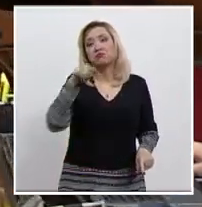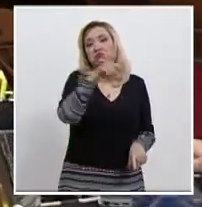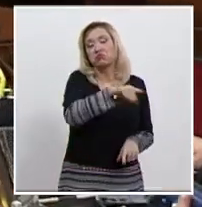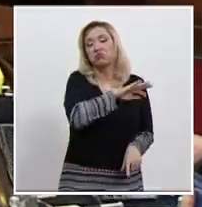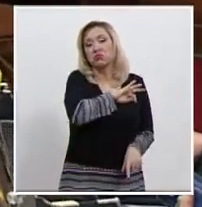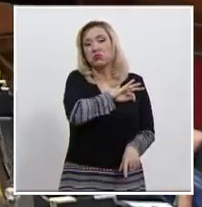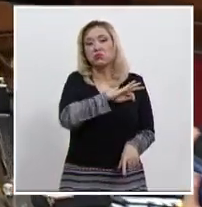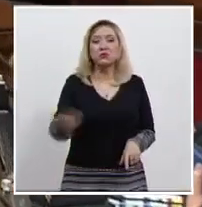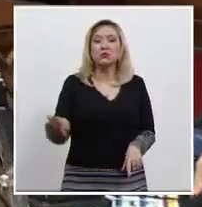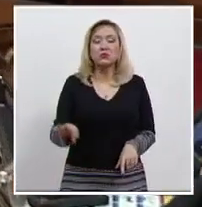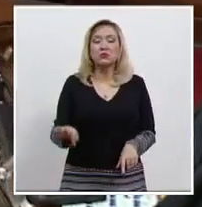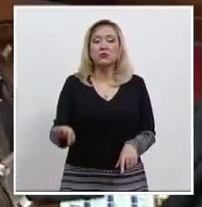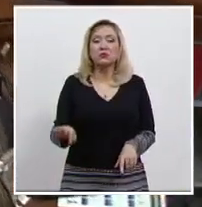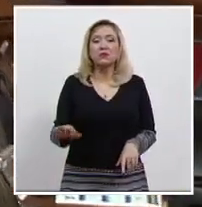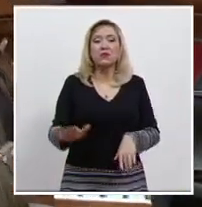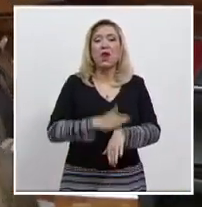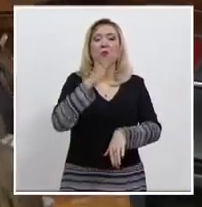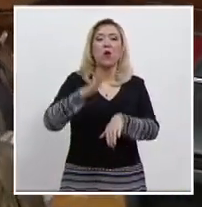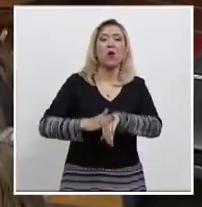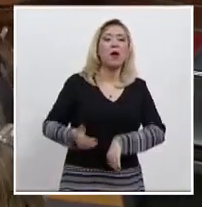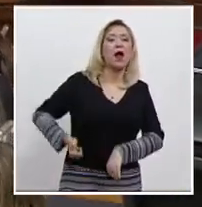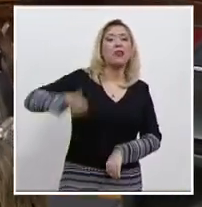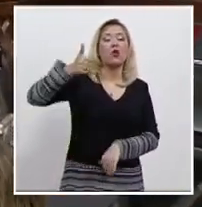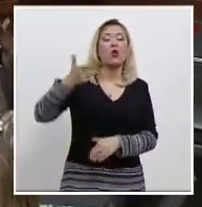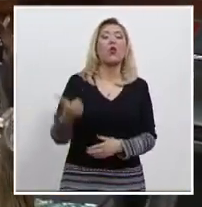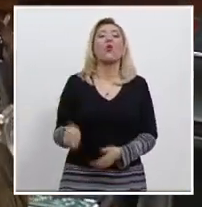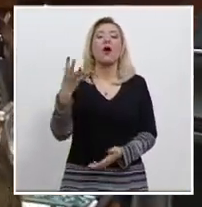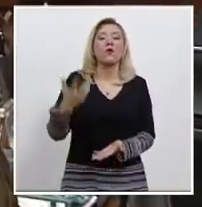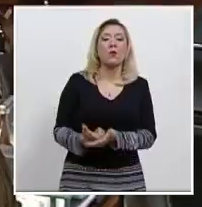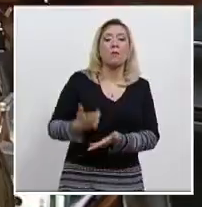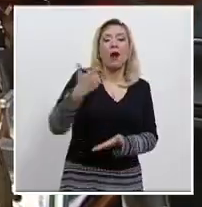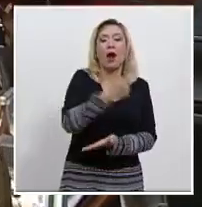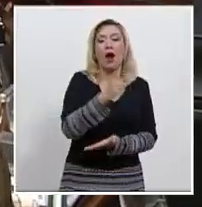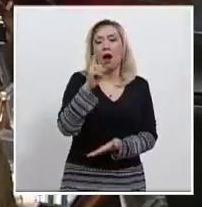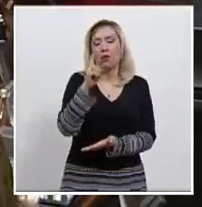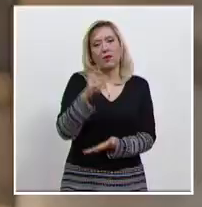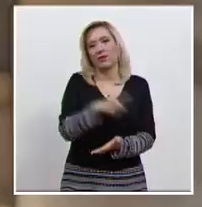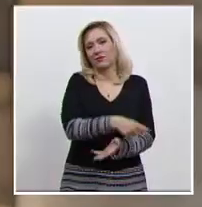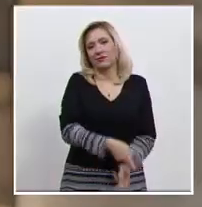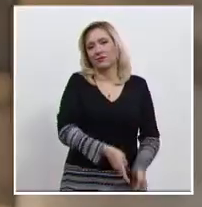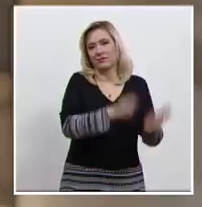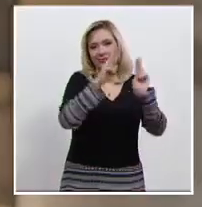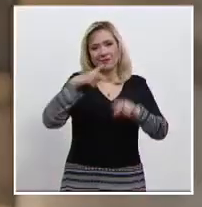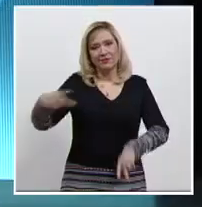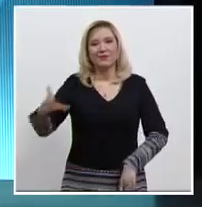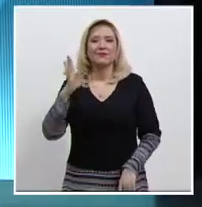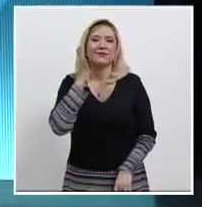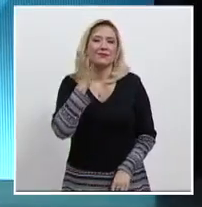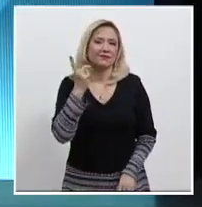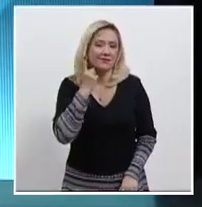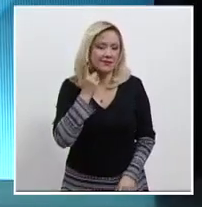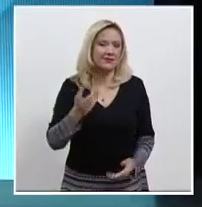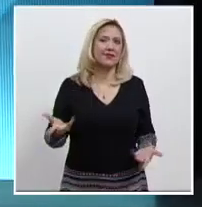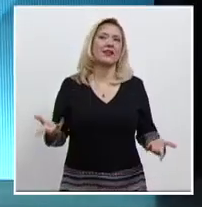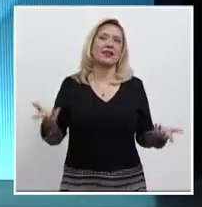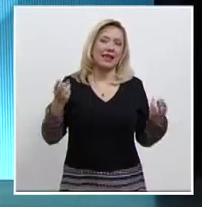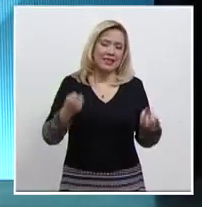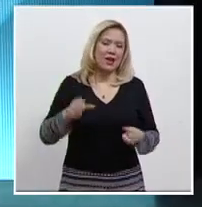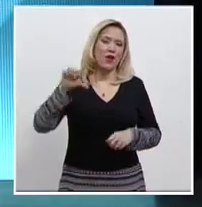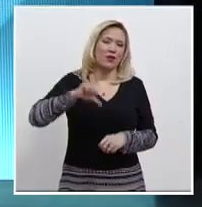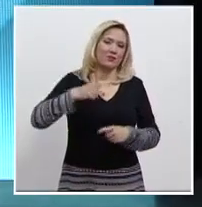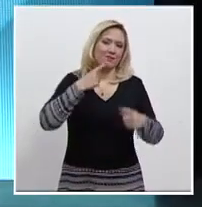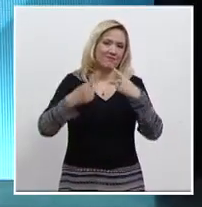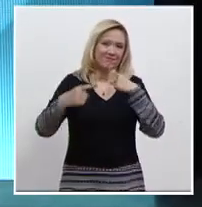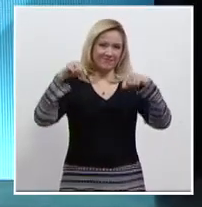para aprobar en última instancia el monto cuota que deberá pagarse por tales derechos. Esos fueron los asuntos resueltos por el Pleno de la